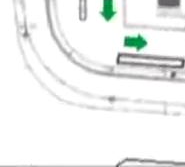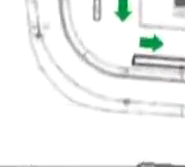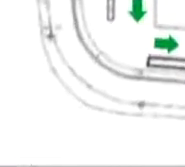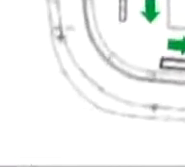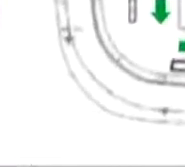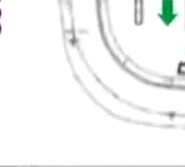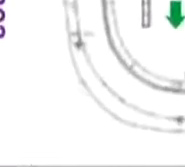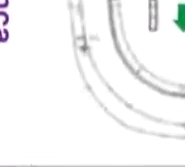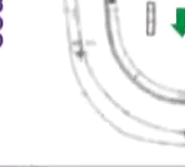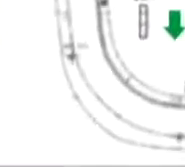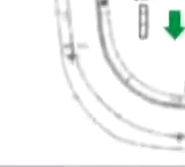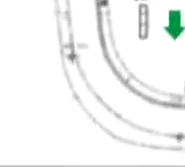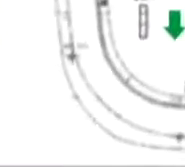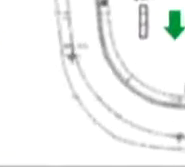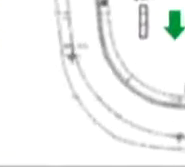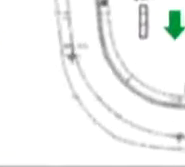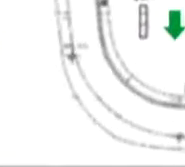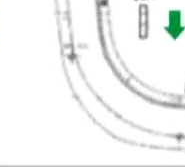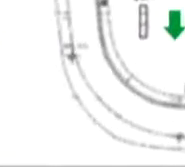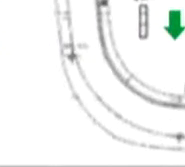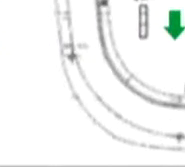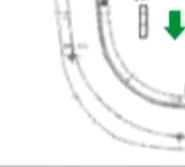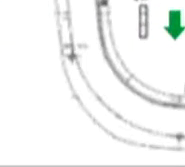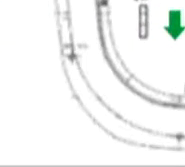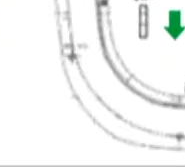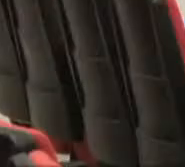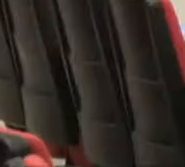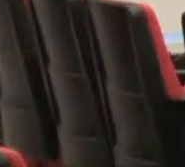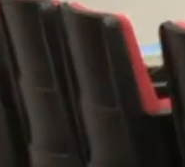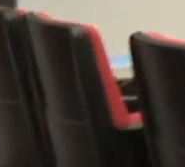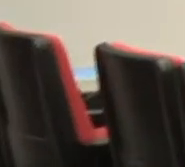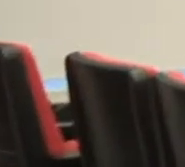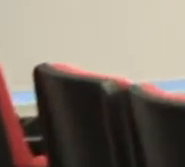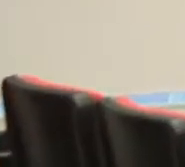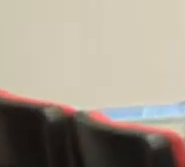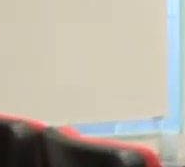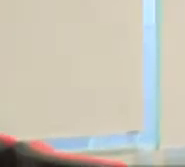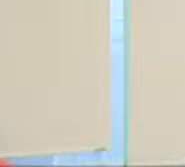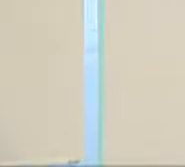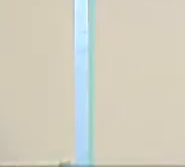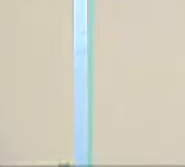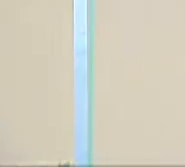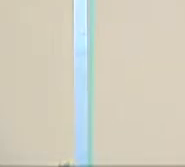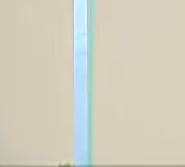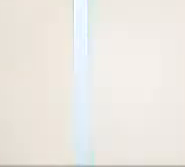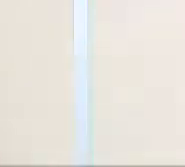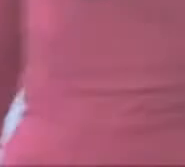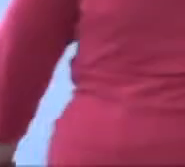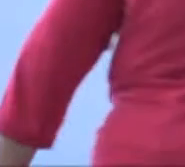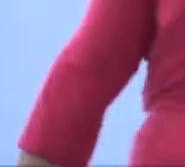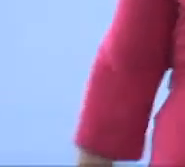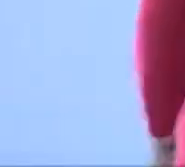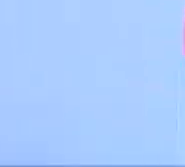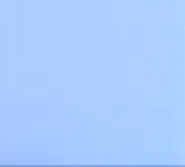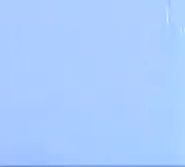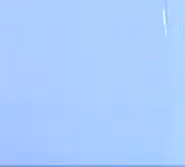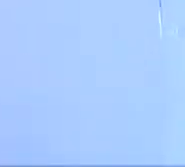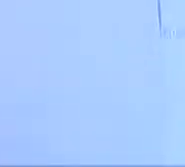evento queremos informar que este auditorio cuenta con dos salidas de emergencia una ubicada en el pasillo de su